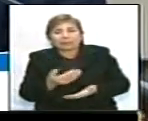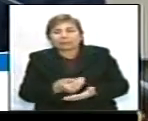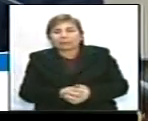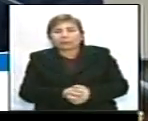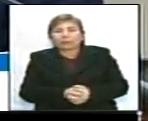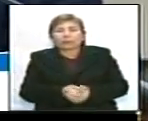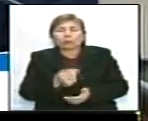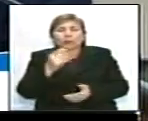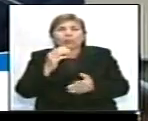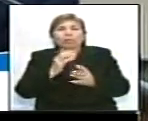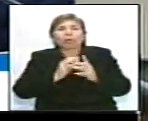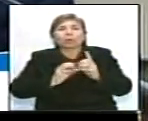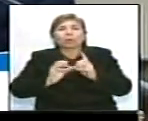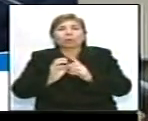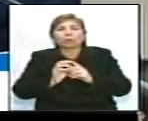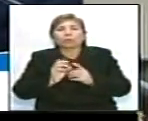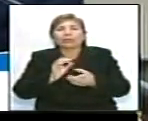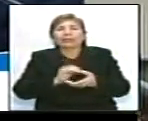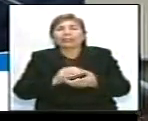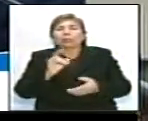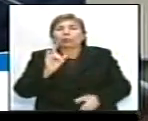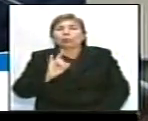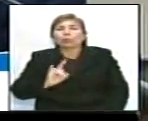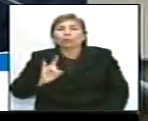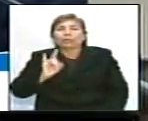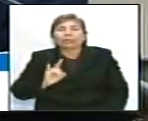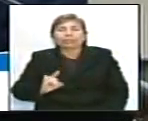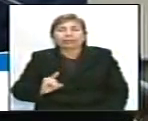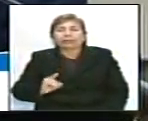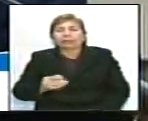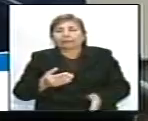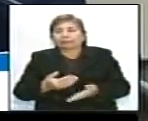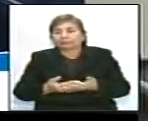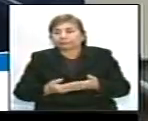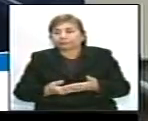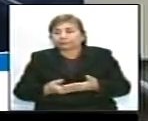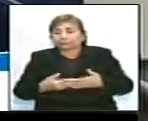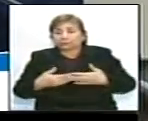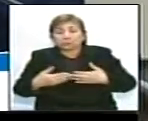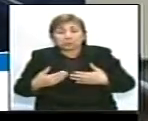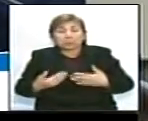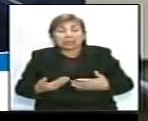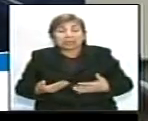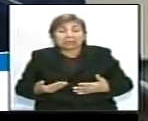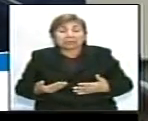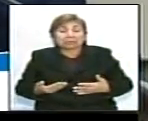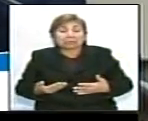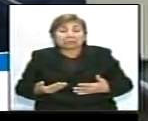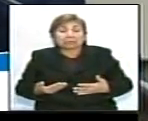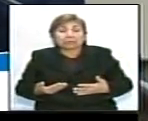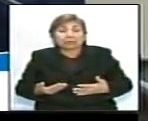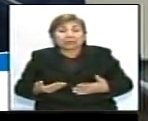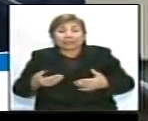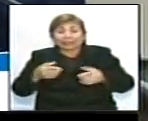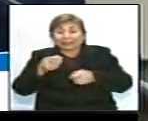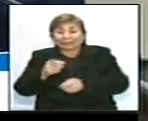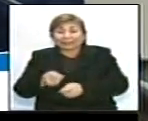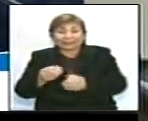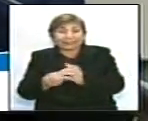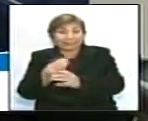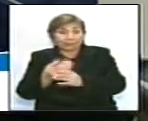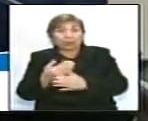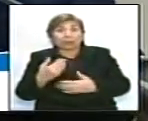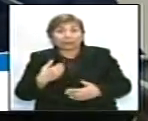una agricultura climáticamente inteligente, baja en emisiones, podría tener unos beneficios para los pequeños